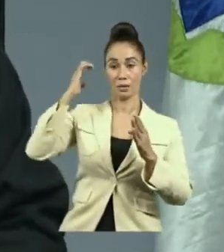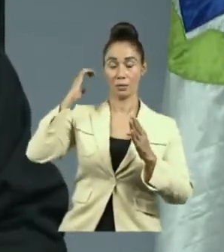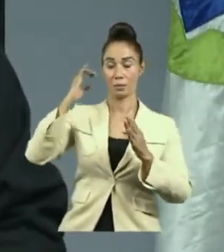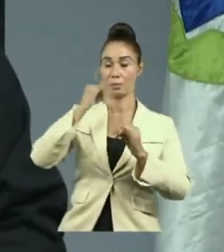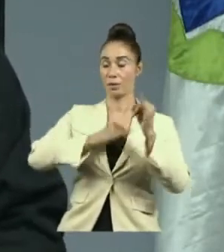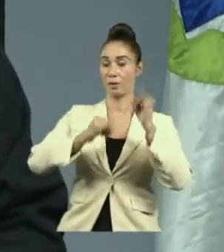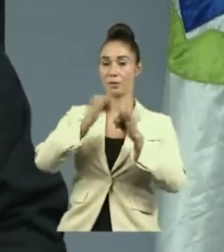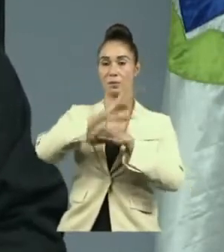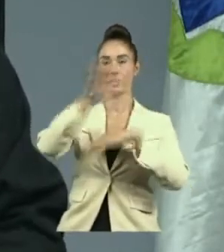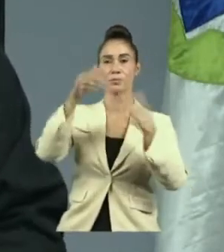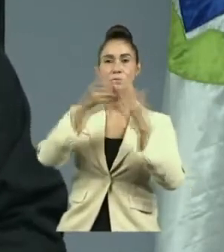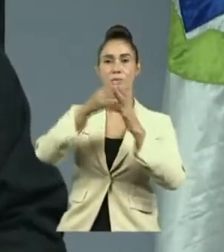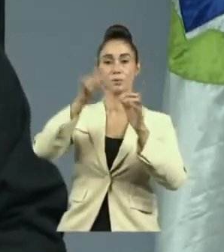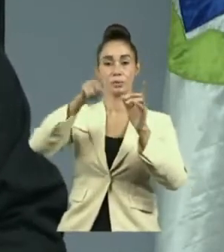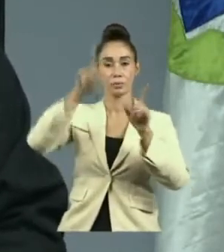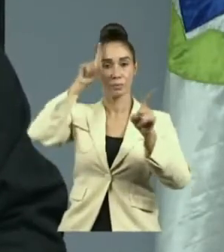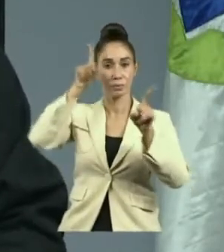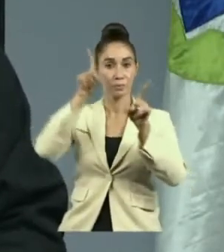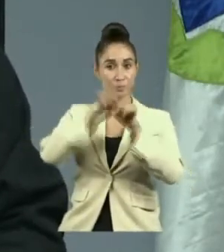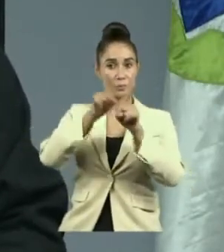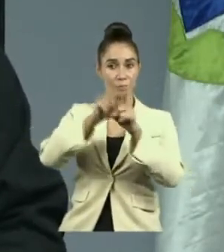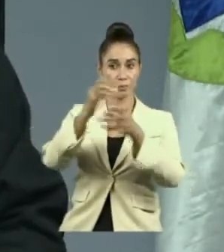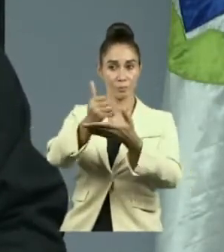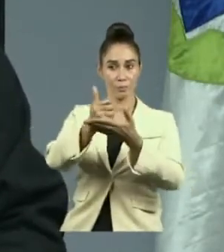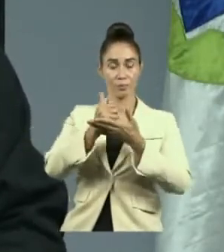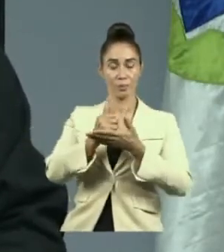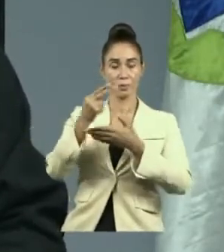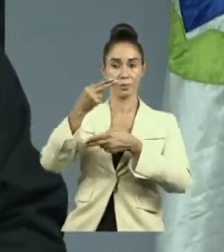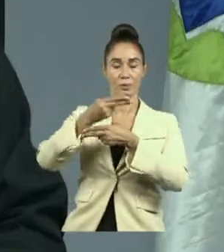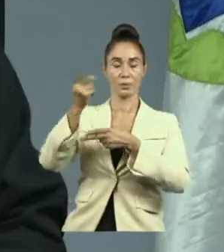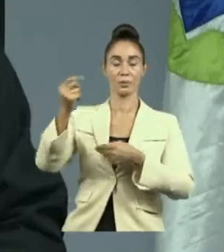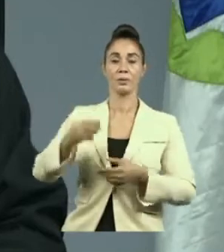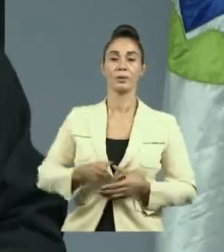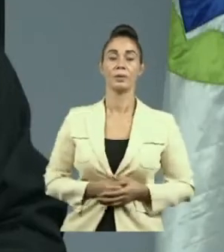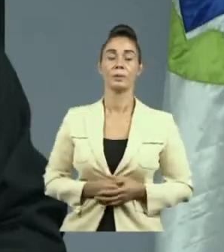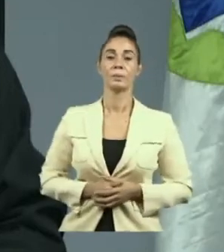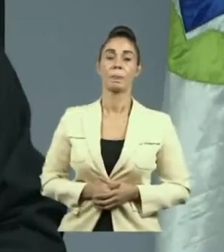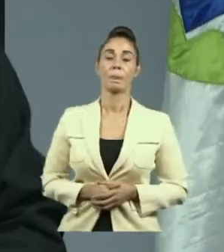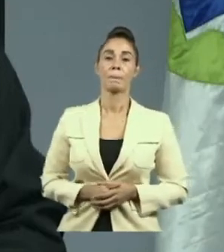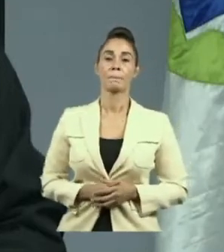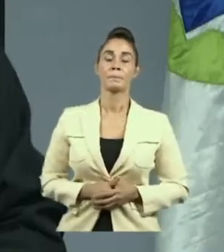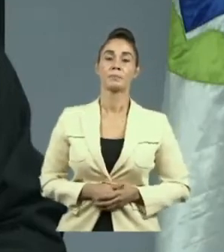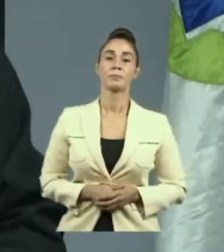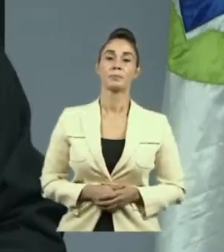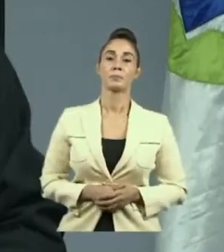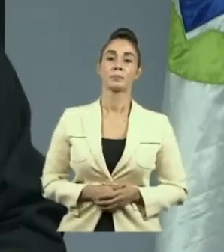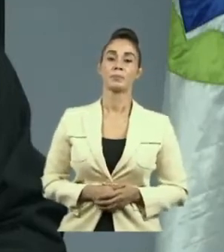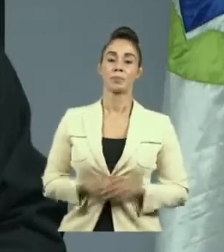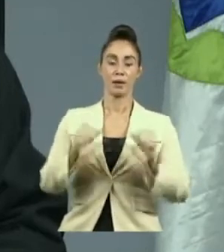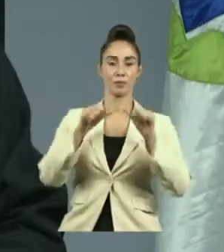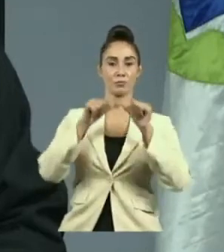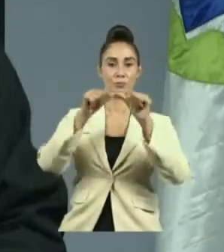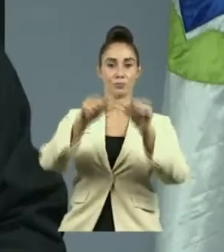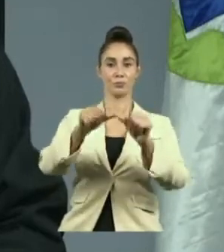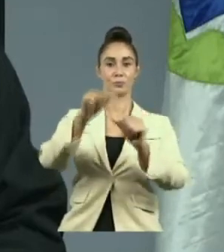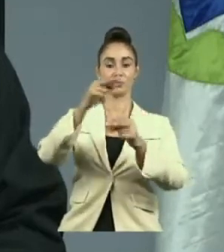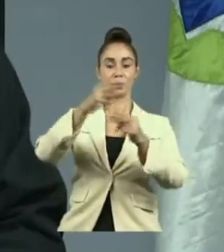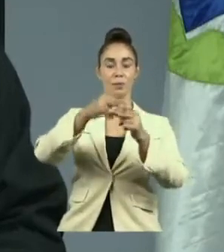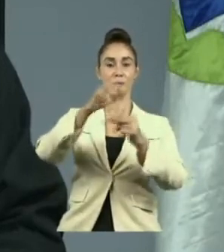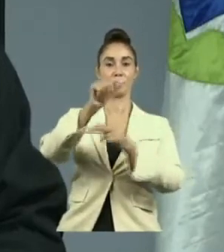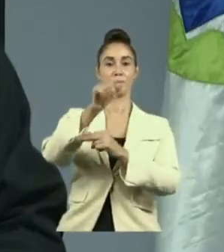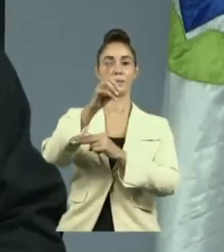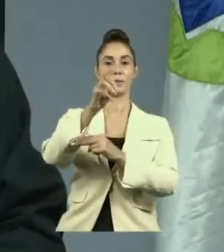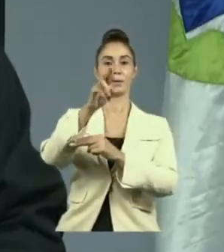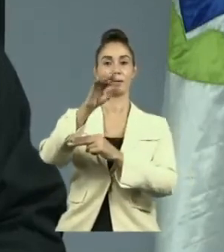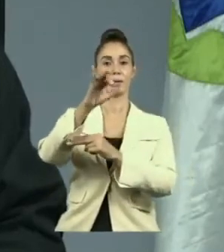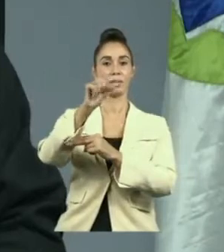general gracias otras veces continuamos con adrián libro su